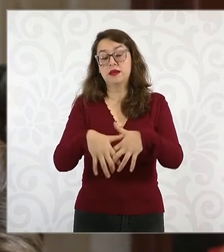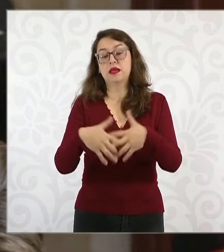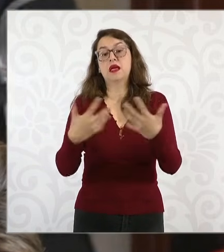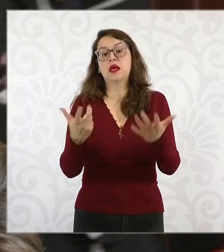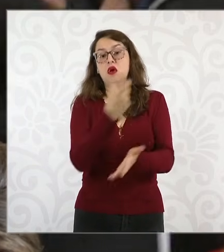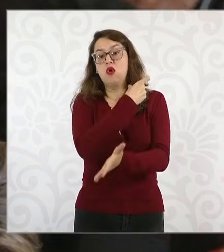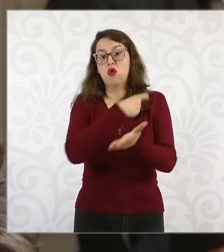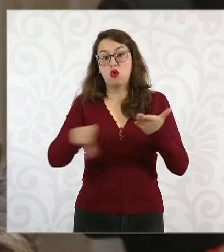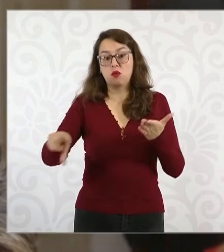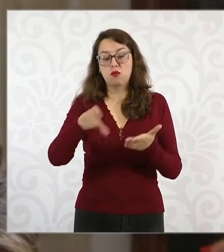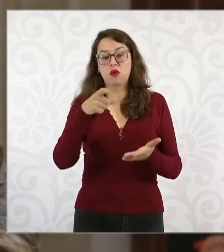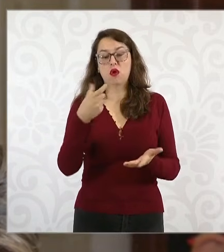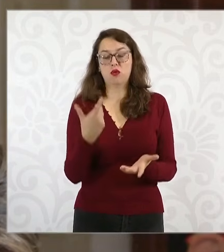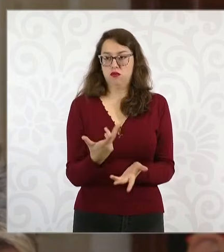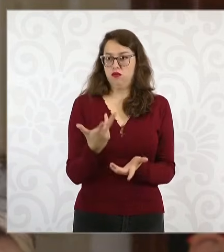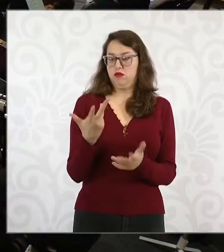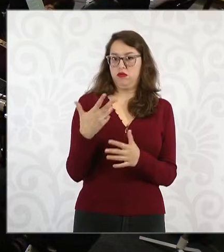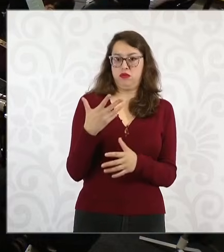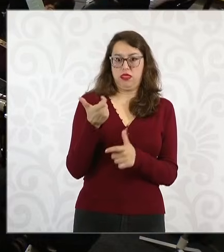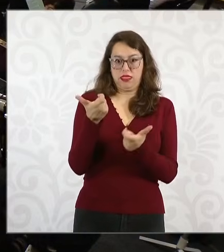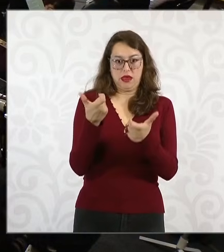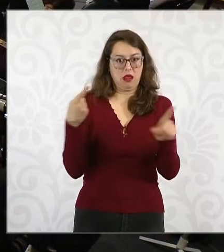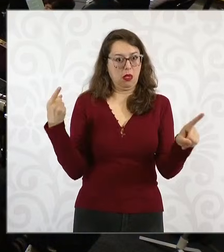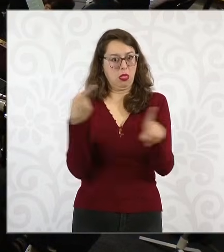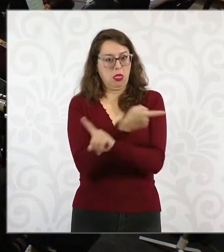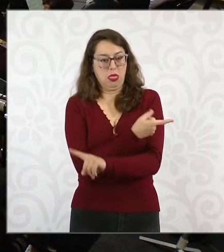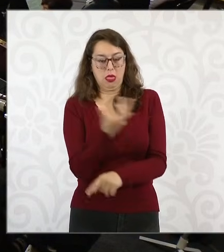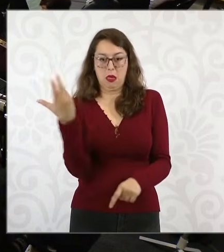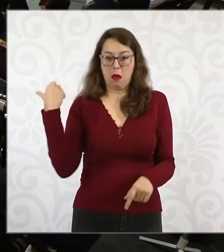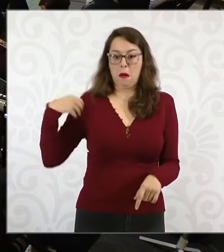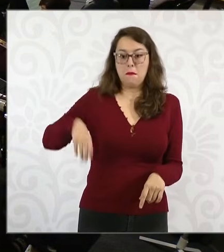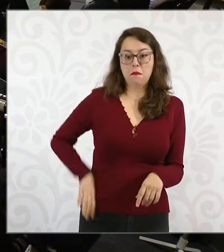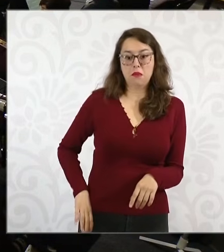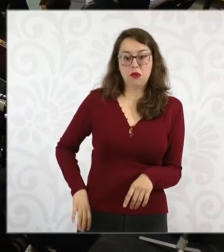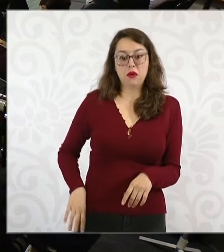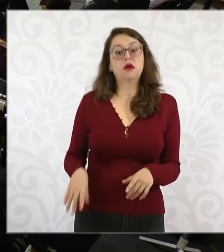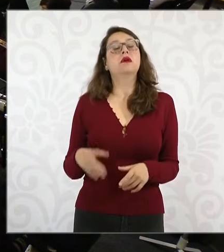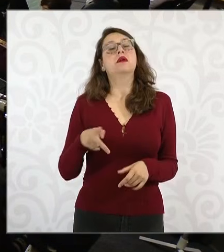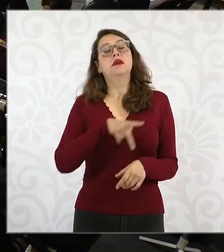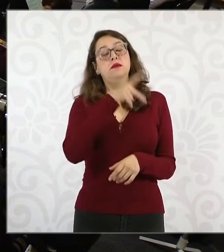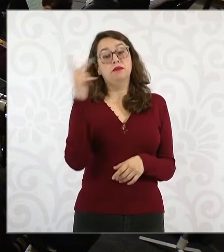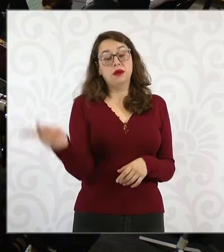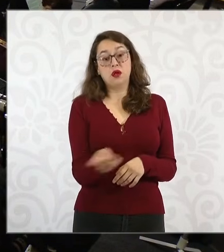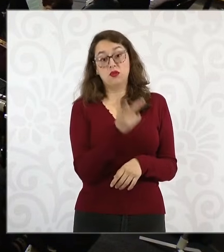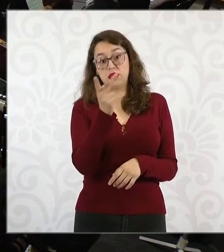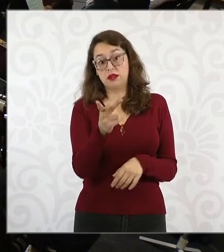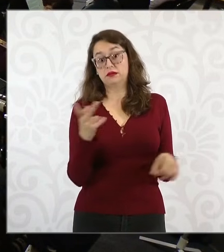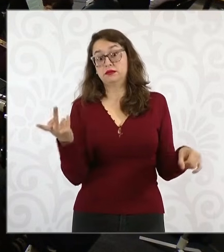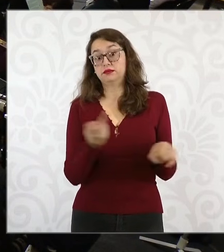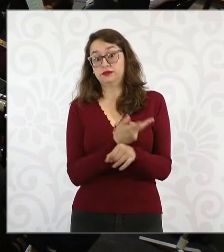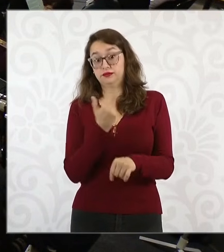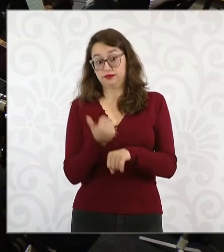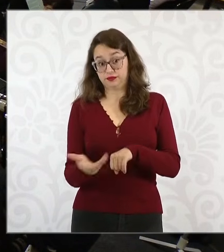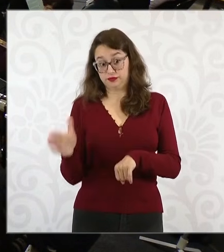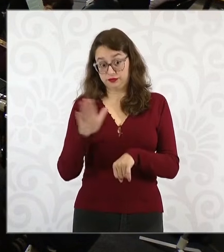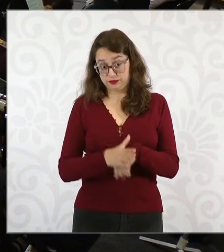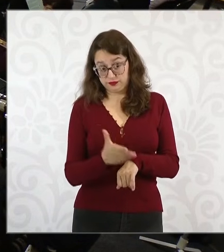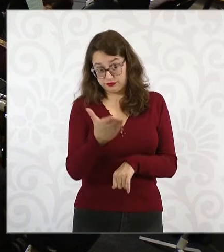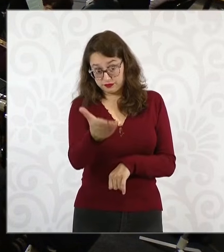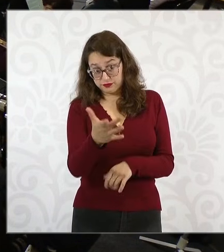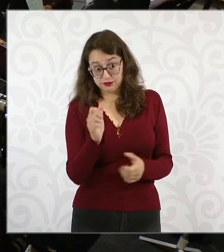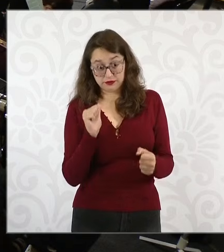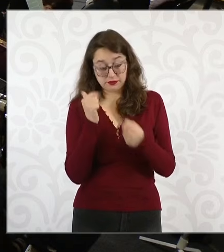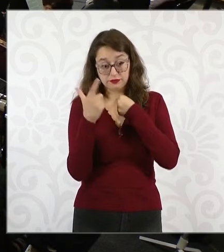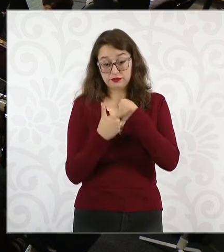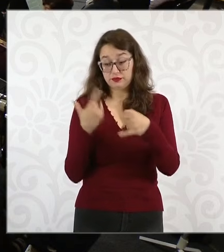y cómo pues se desvió recurso de la petrolera. Preguntarle si su administración